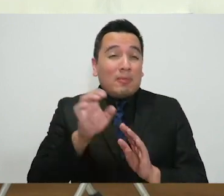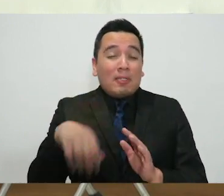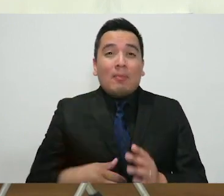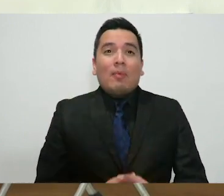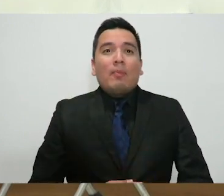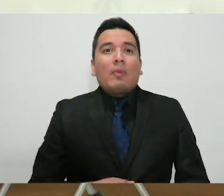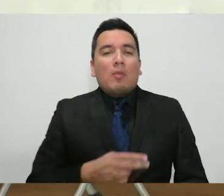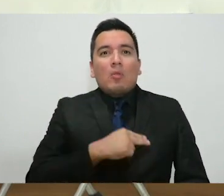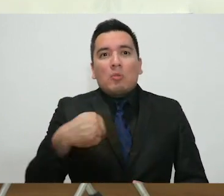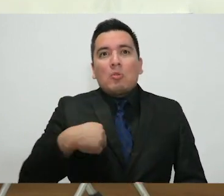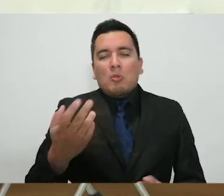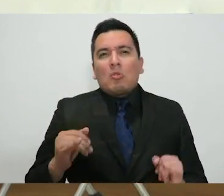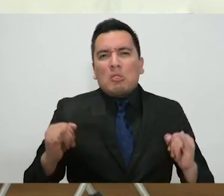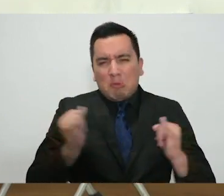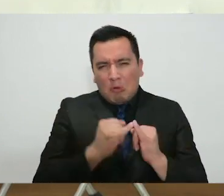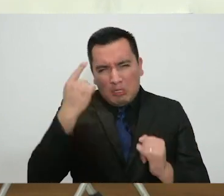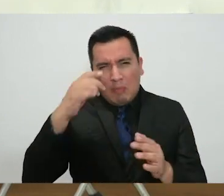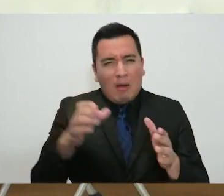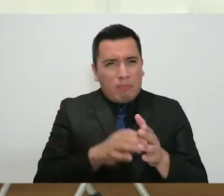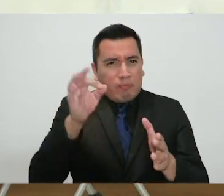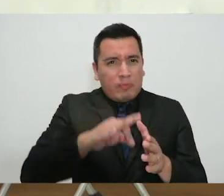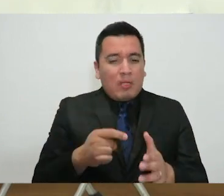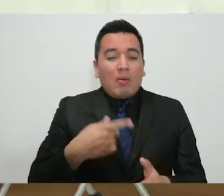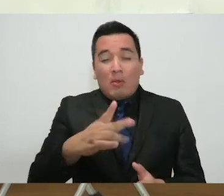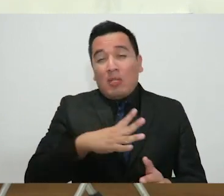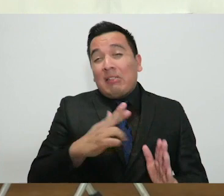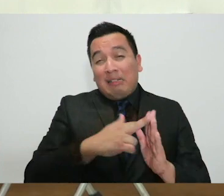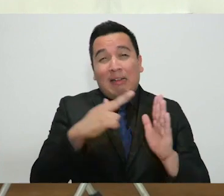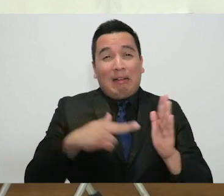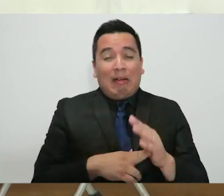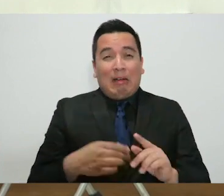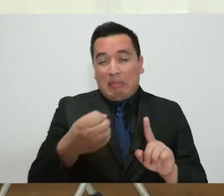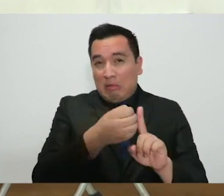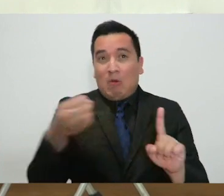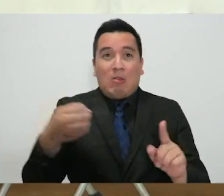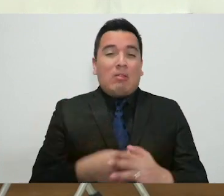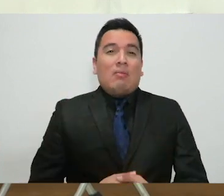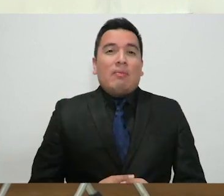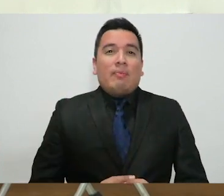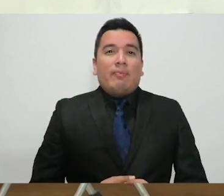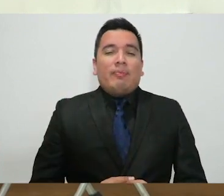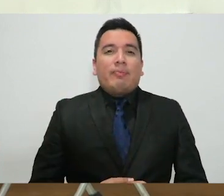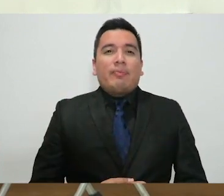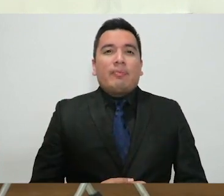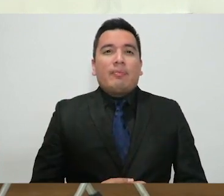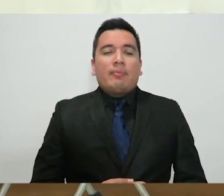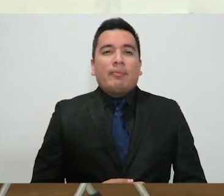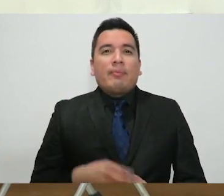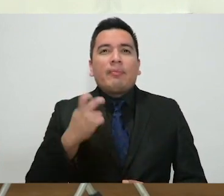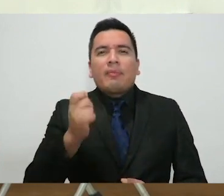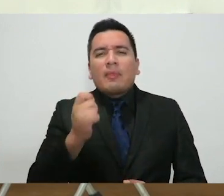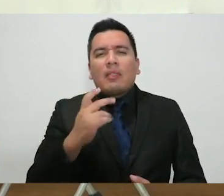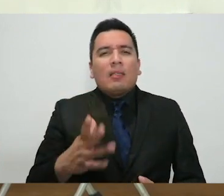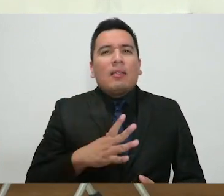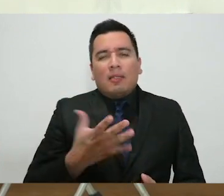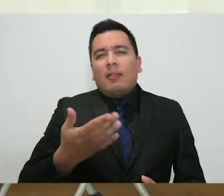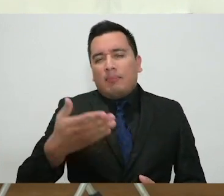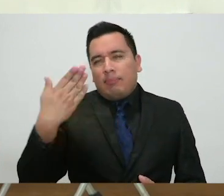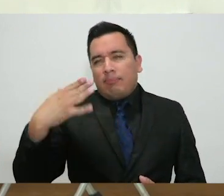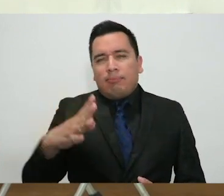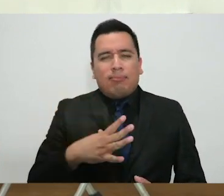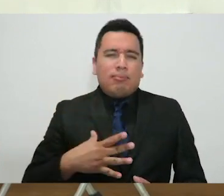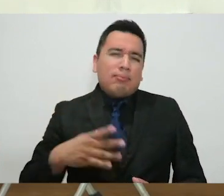que como instituciones electorales ustedes se guían con un manual. Claro. Y ese manual básicamente son las